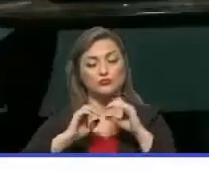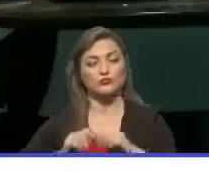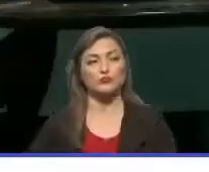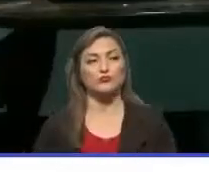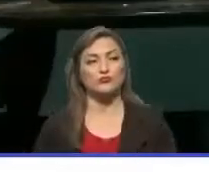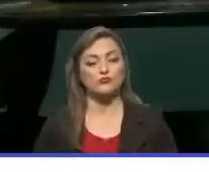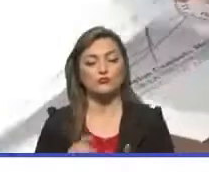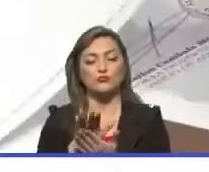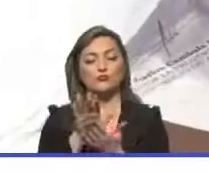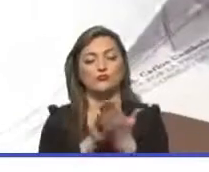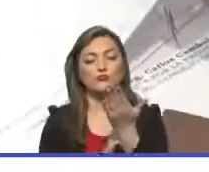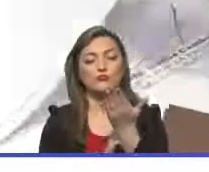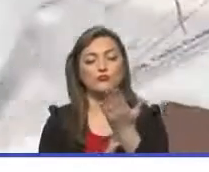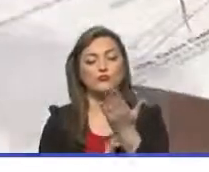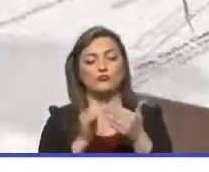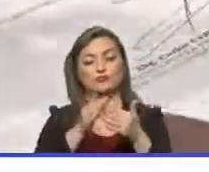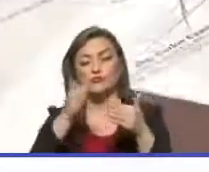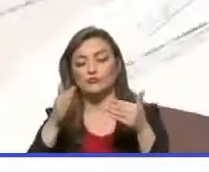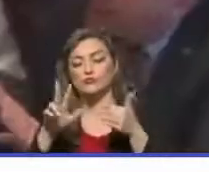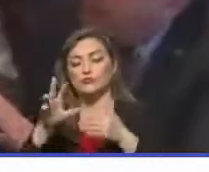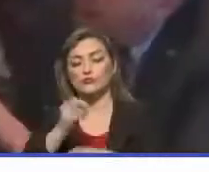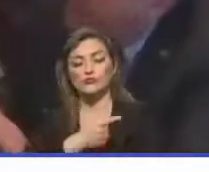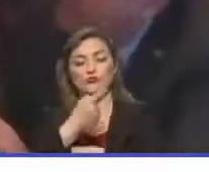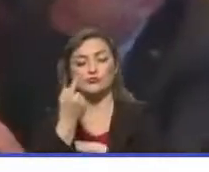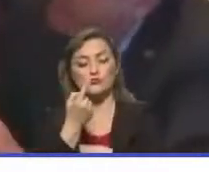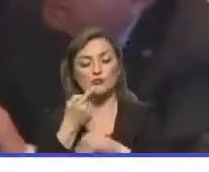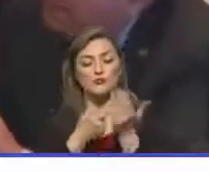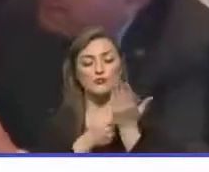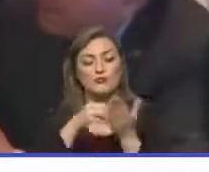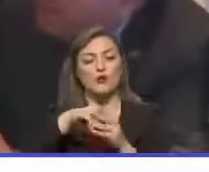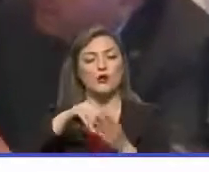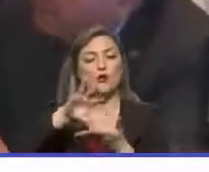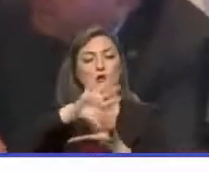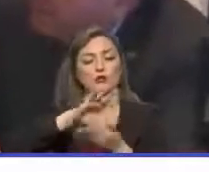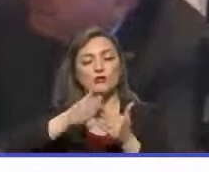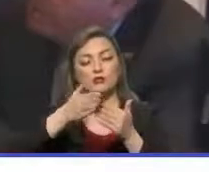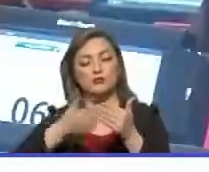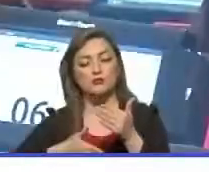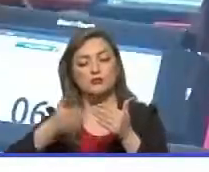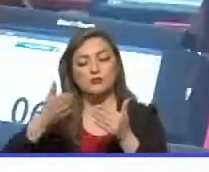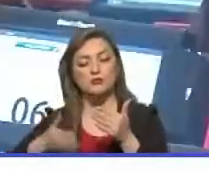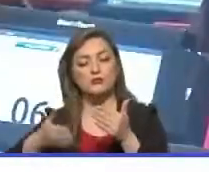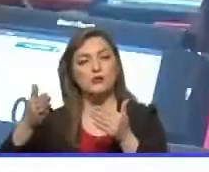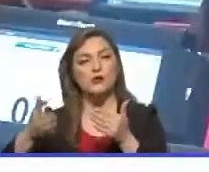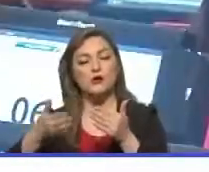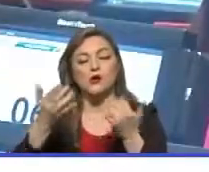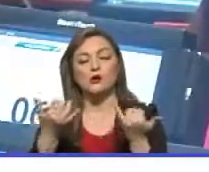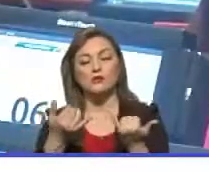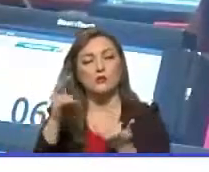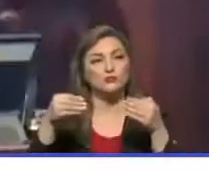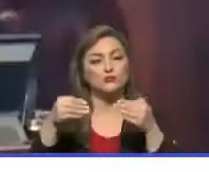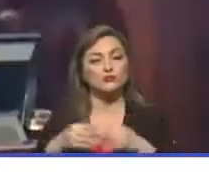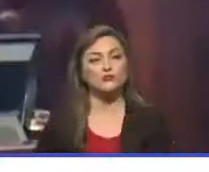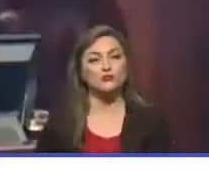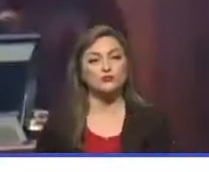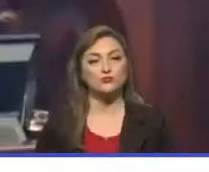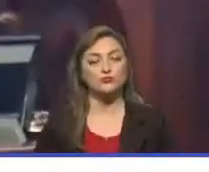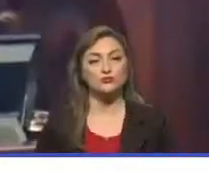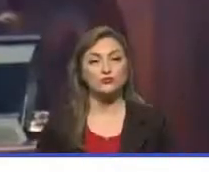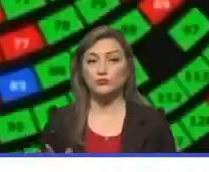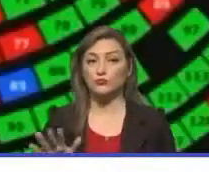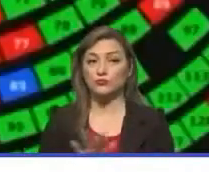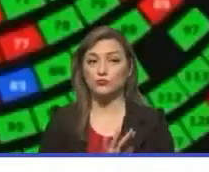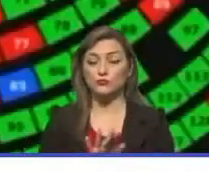es que este proyecto tiene 30 días para ser analizado en la Asamblea y los plazos empiezan a correr desde este 25 de marzo. Ya